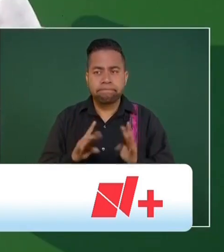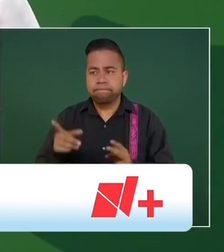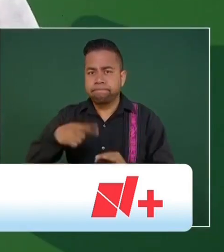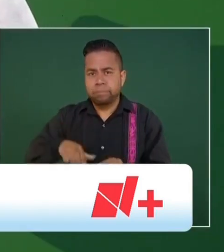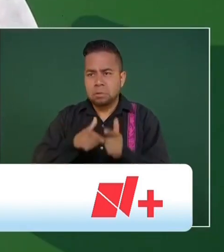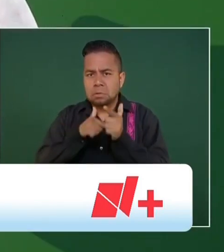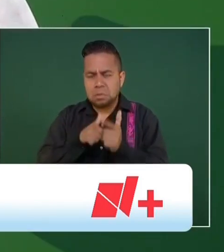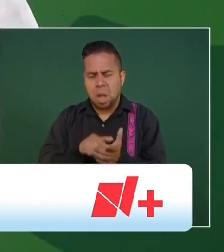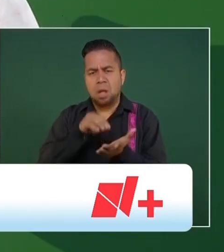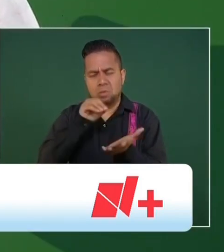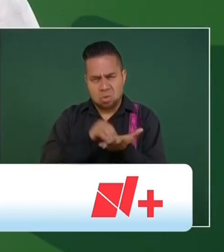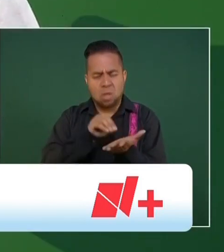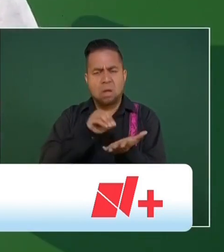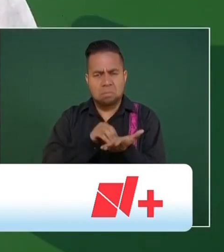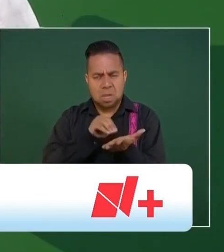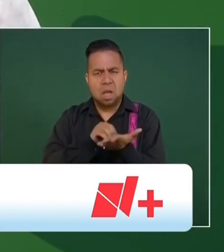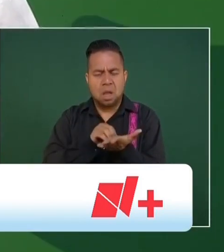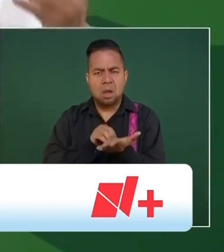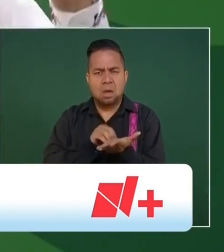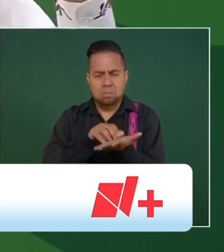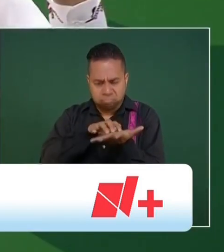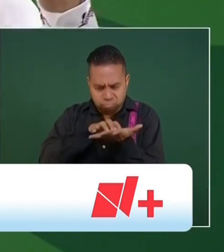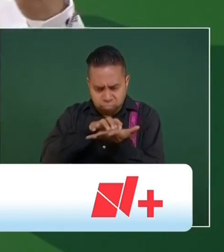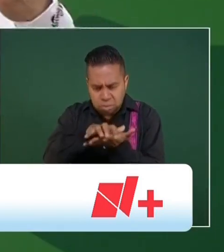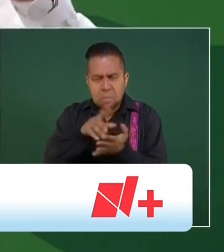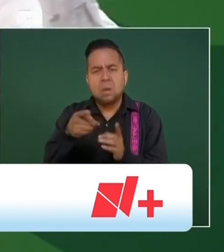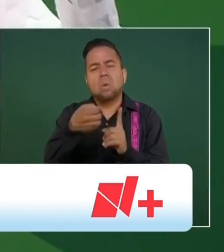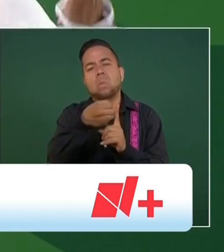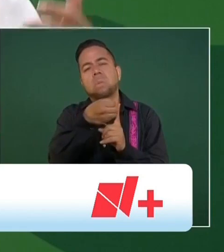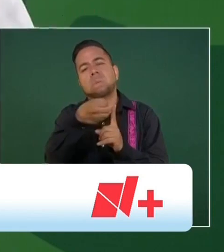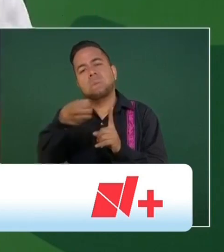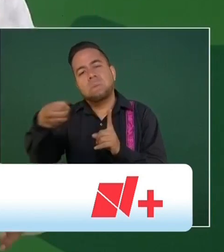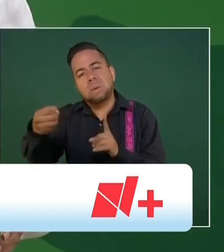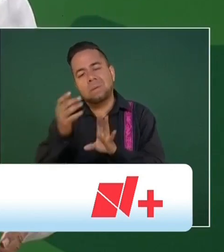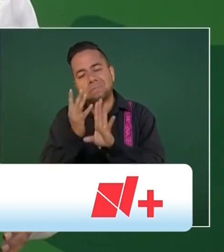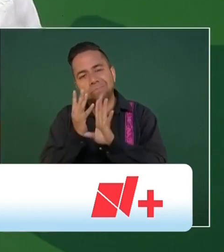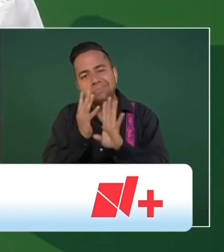el flujo, pero ordenado. Es que